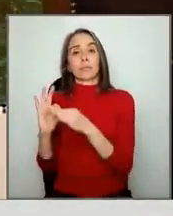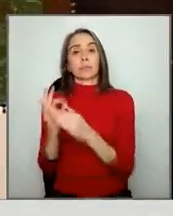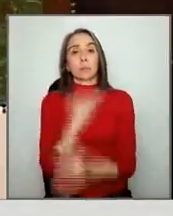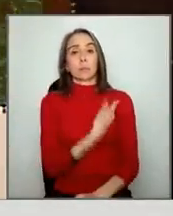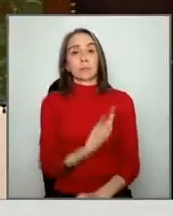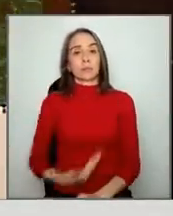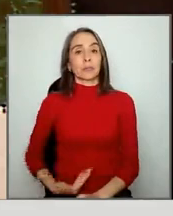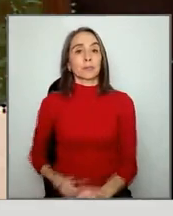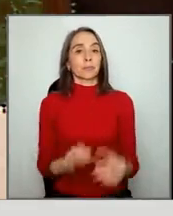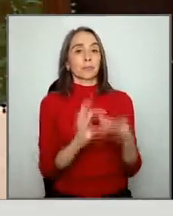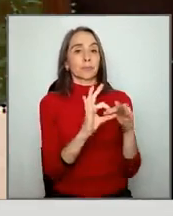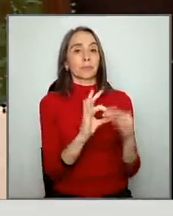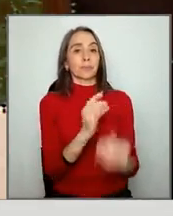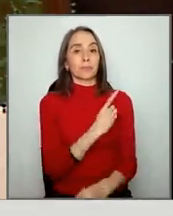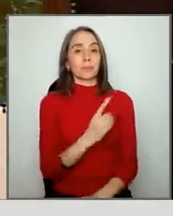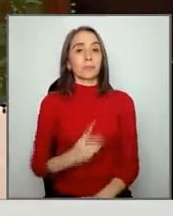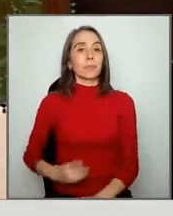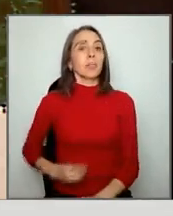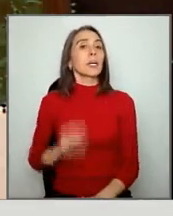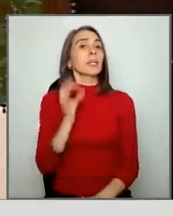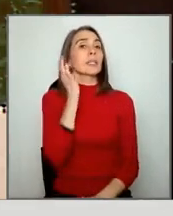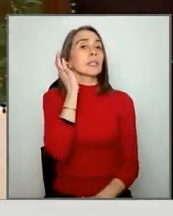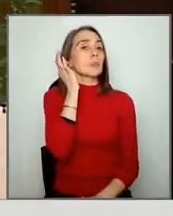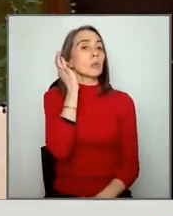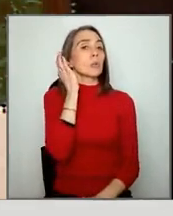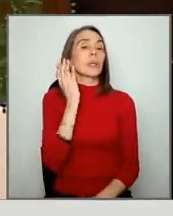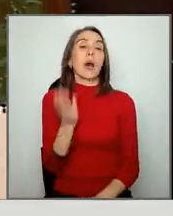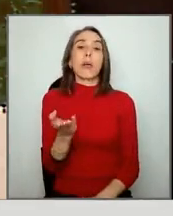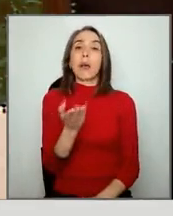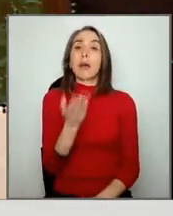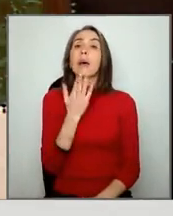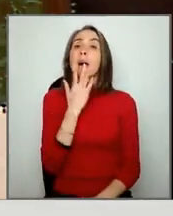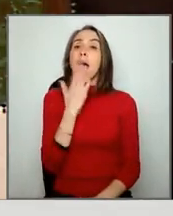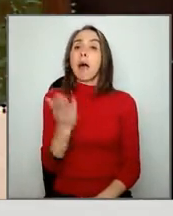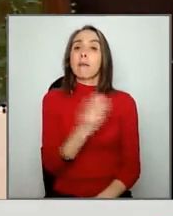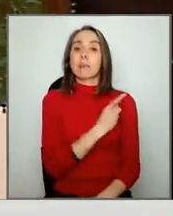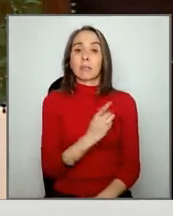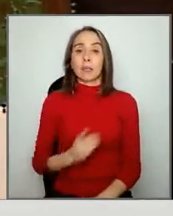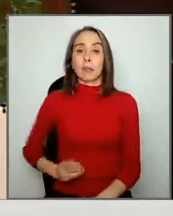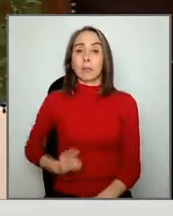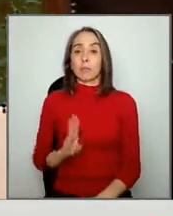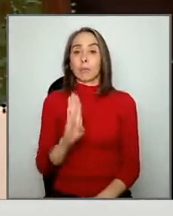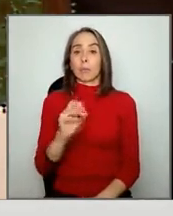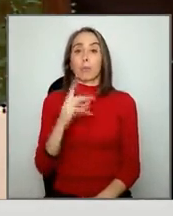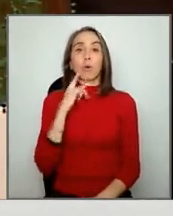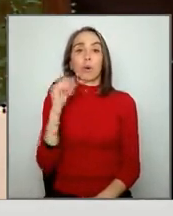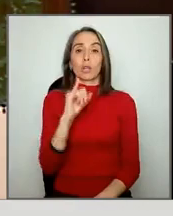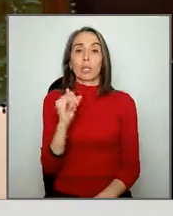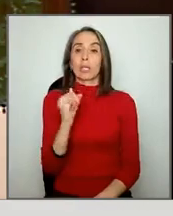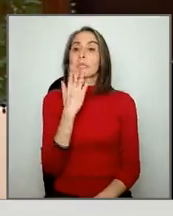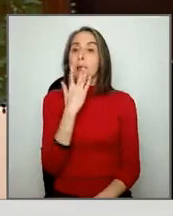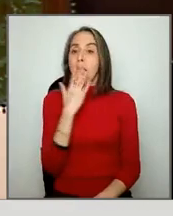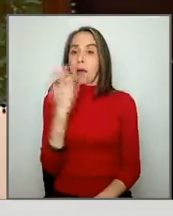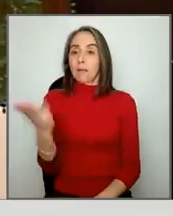Gracias diputada a continuación tiene la palabra el diputado Fernando Borges diputado tiene la palabra